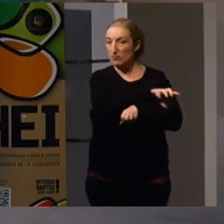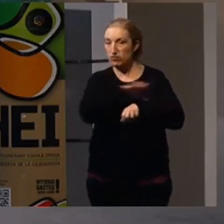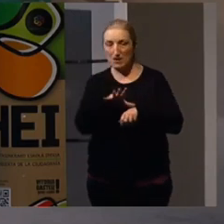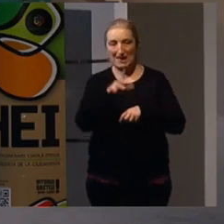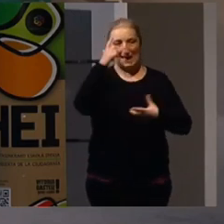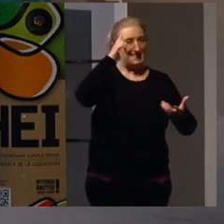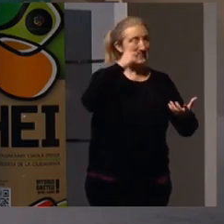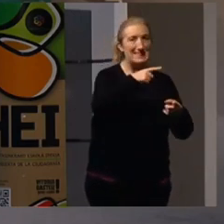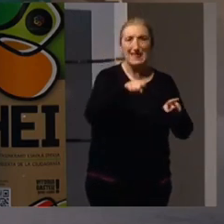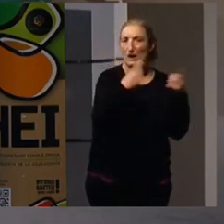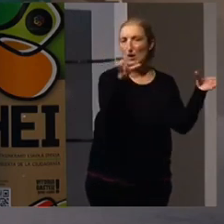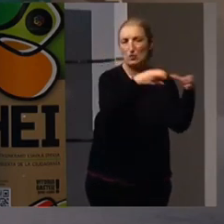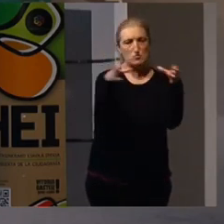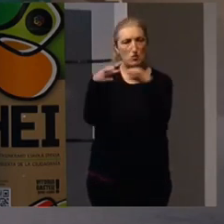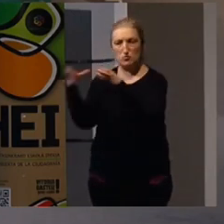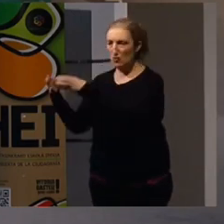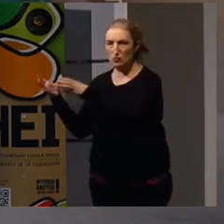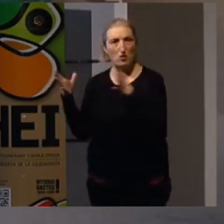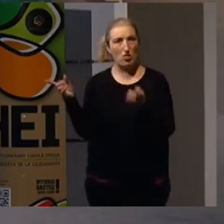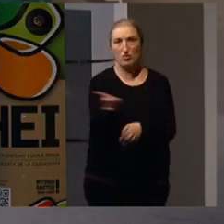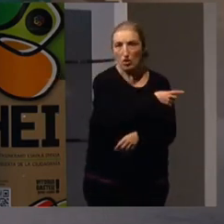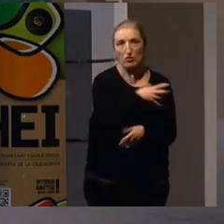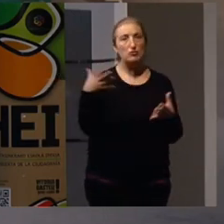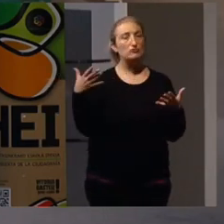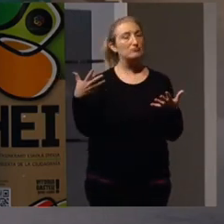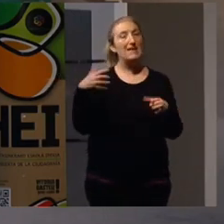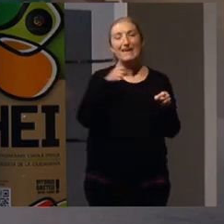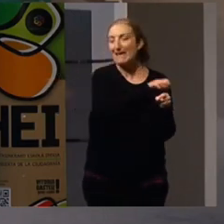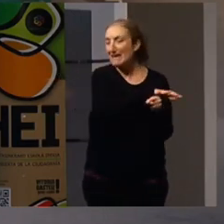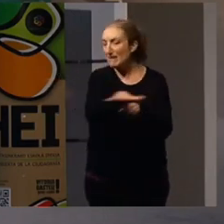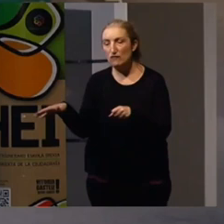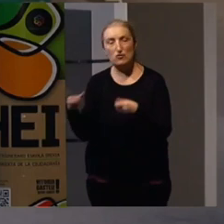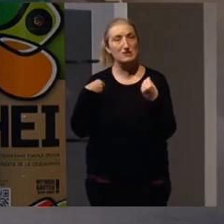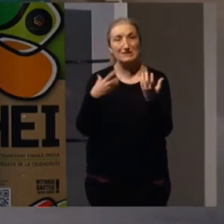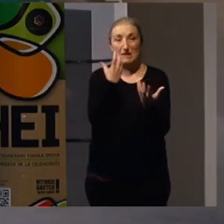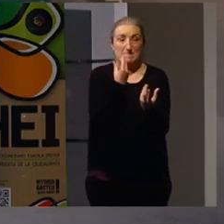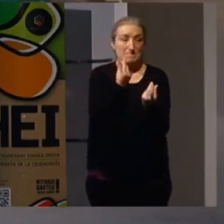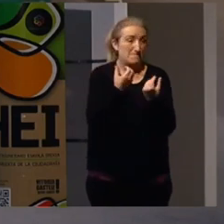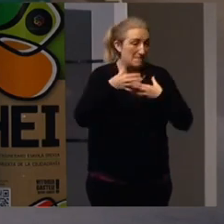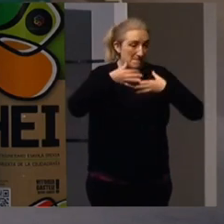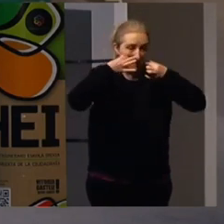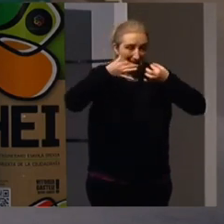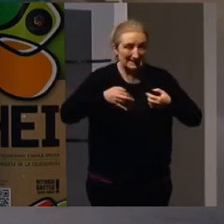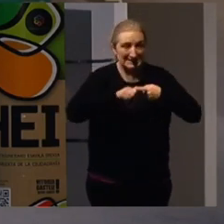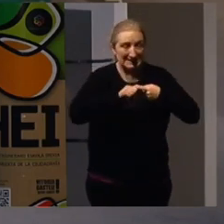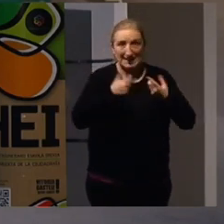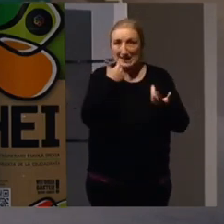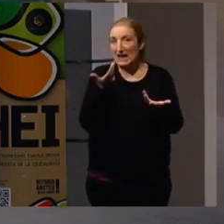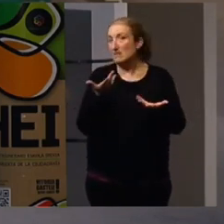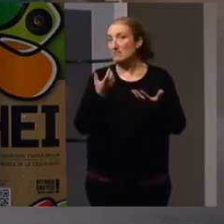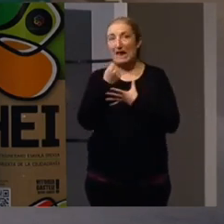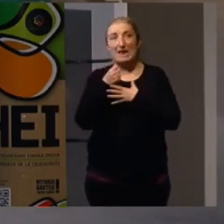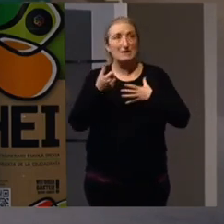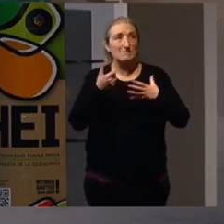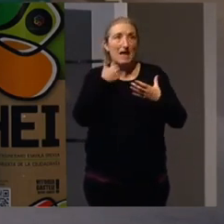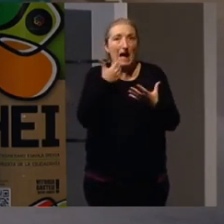Tengas una esquizofrenia, tengas una depresión mayor o tengas este malestar, al final, si no tienes lo material, si no tienes estas condiciones de vida aseguradas, es